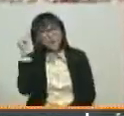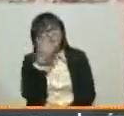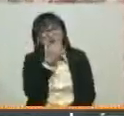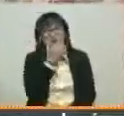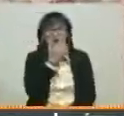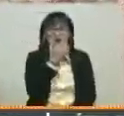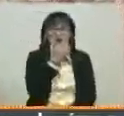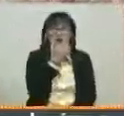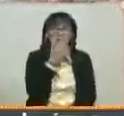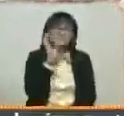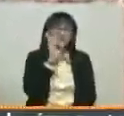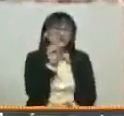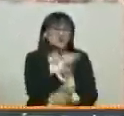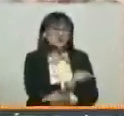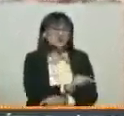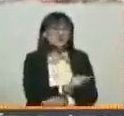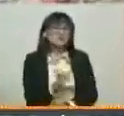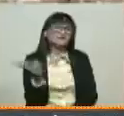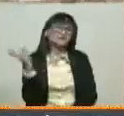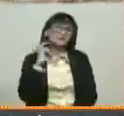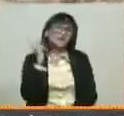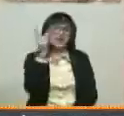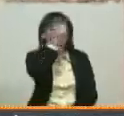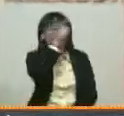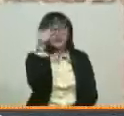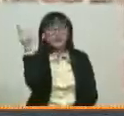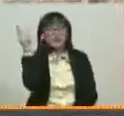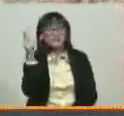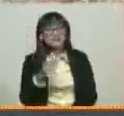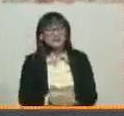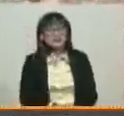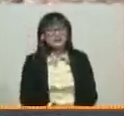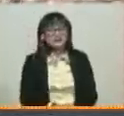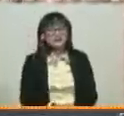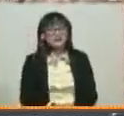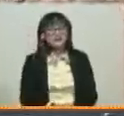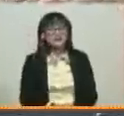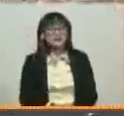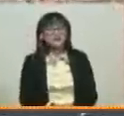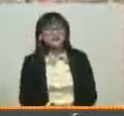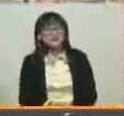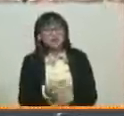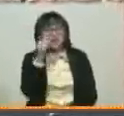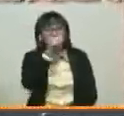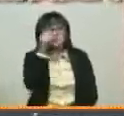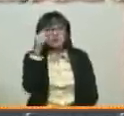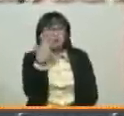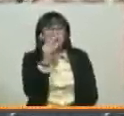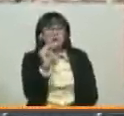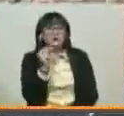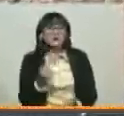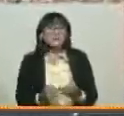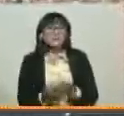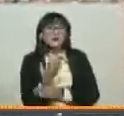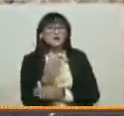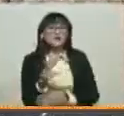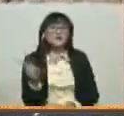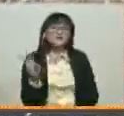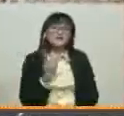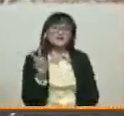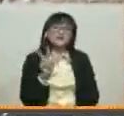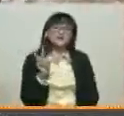le digo a la basura del vampiro Antonio Ledesma. El domingo 20 de mayo en